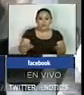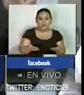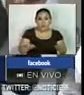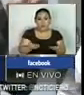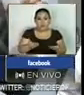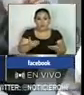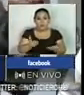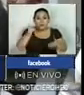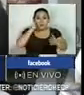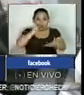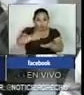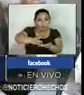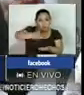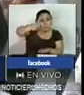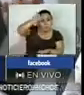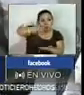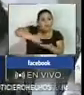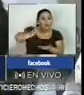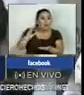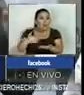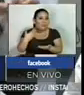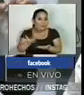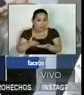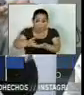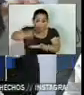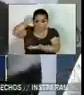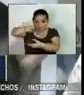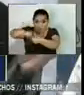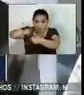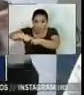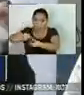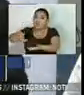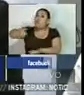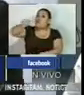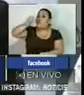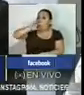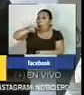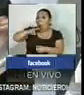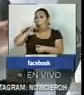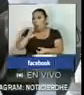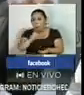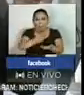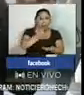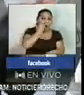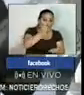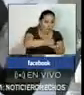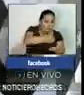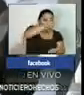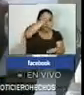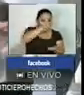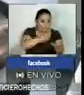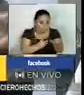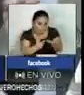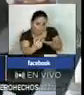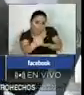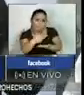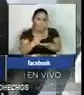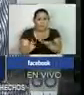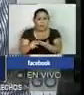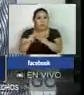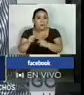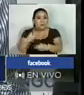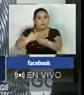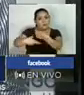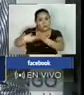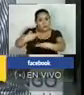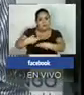botes de bebida, llámese zora o agua. Es decir, están elaboradas de material PET.